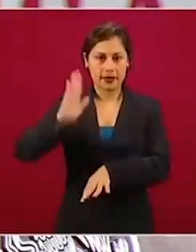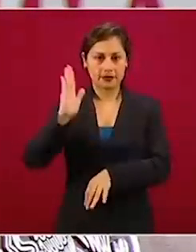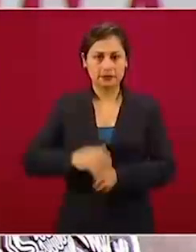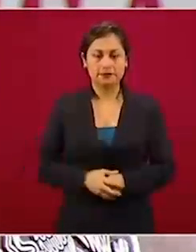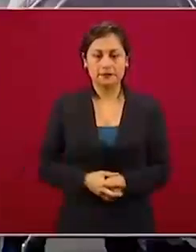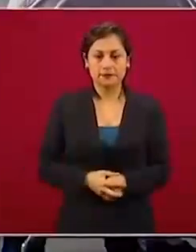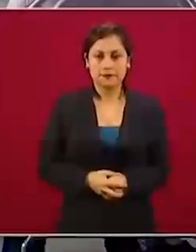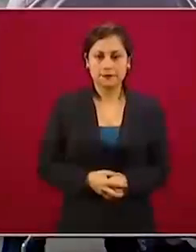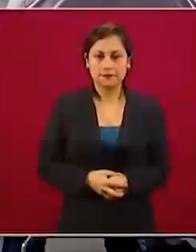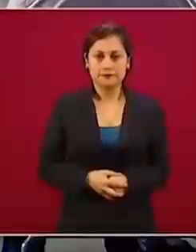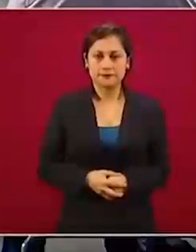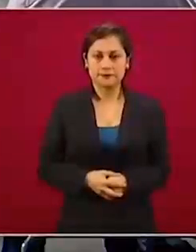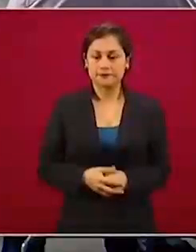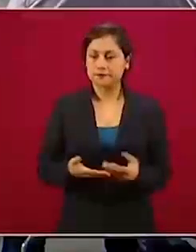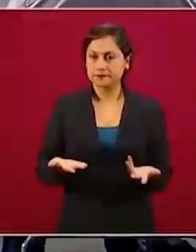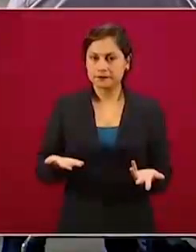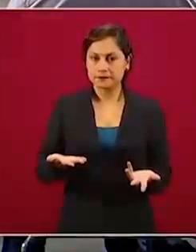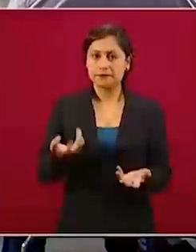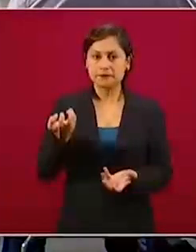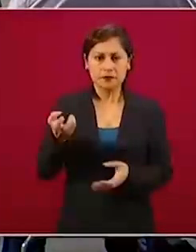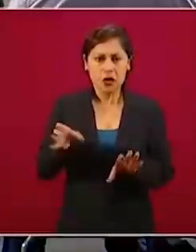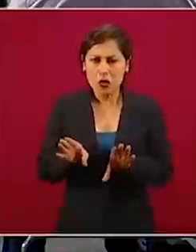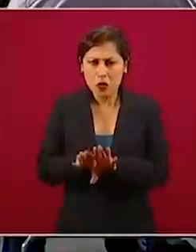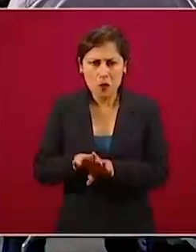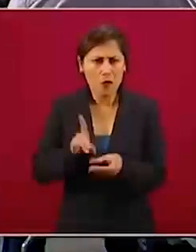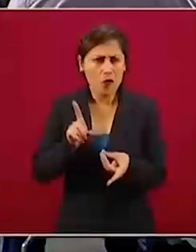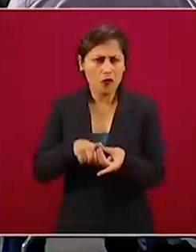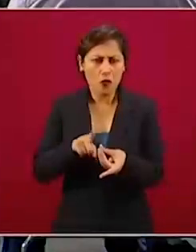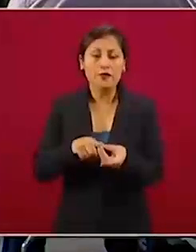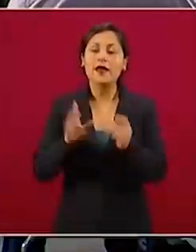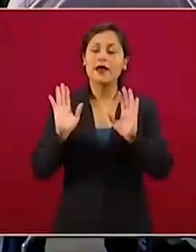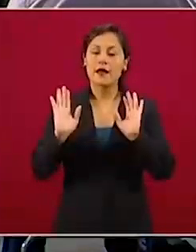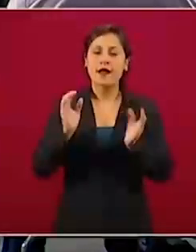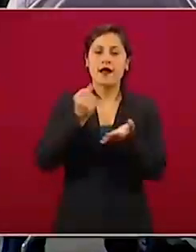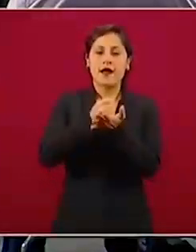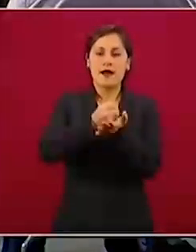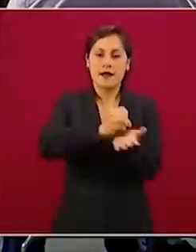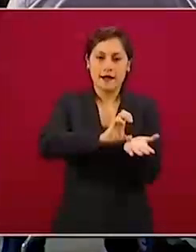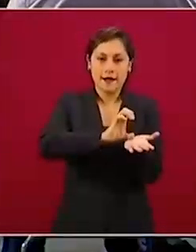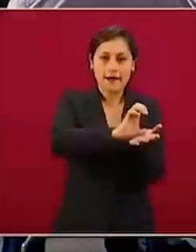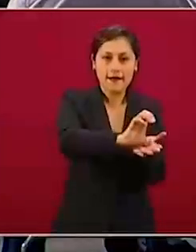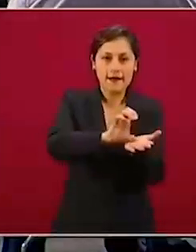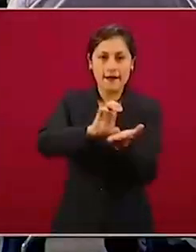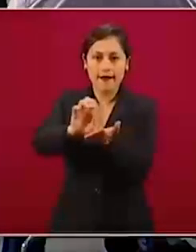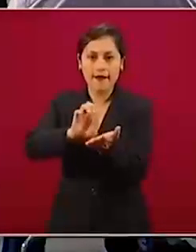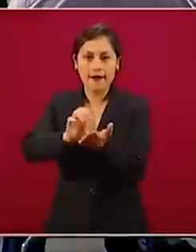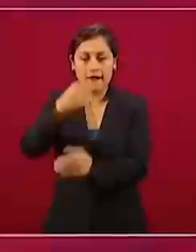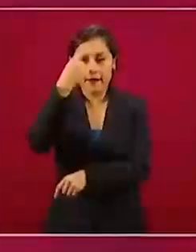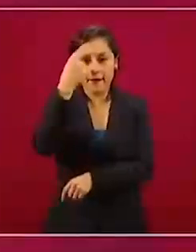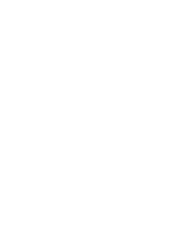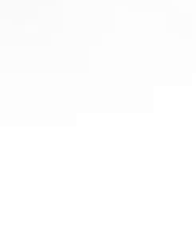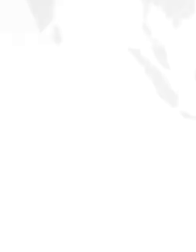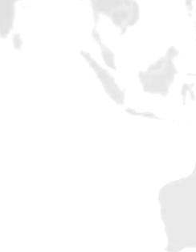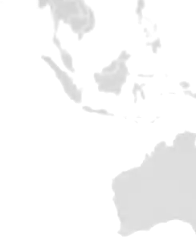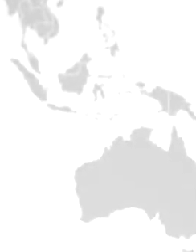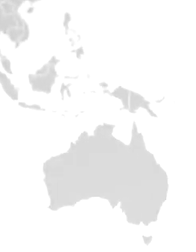Esto tiene que ver con los créditos que estamos entregando para las pequeñas empresas familiares.